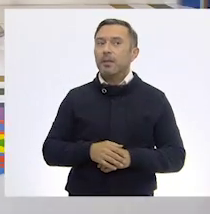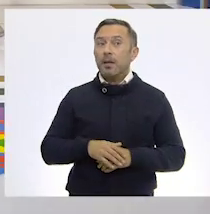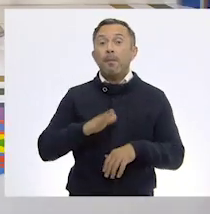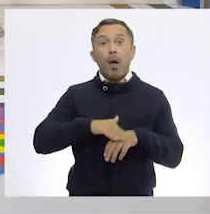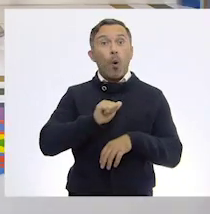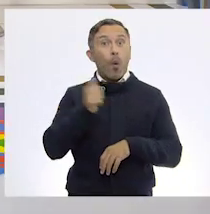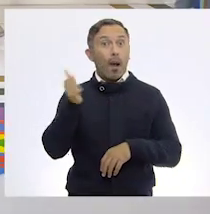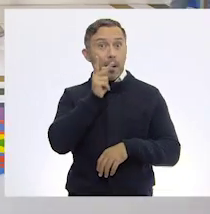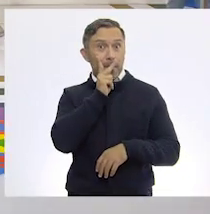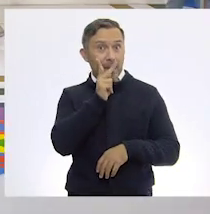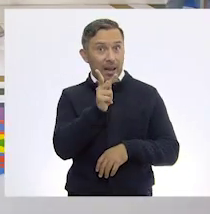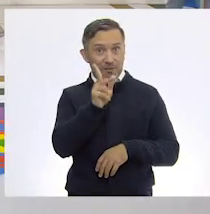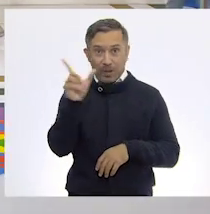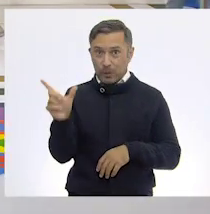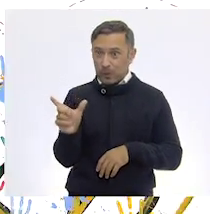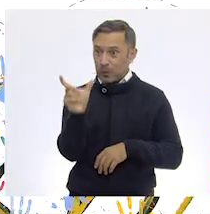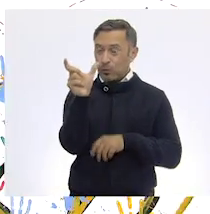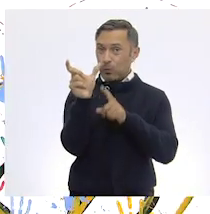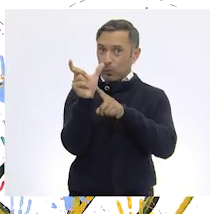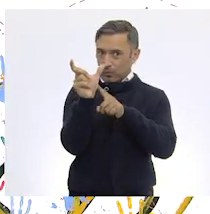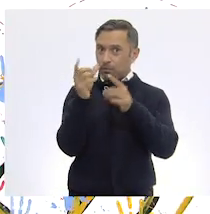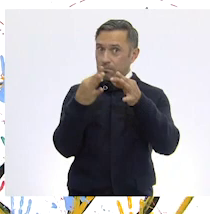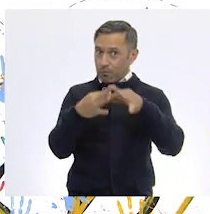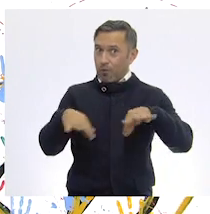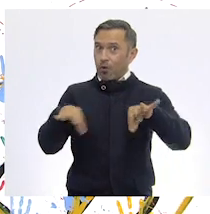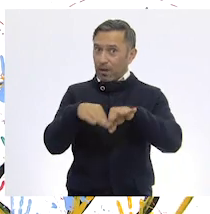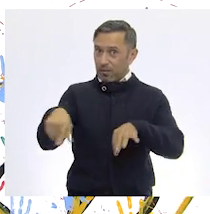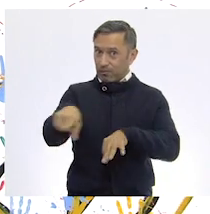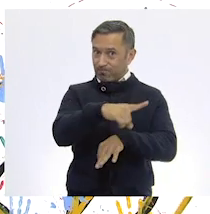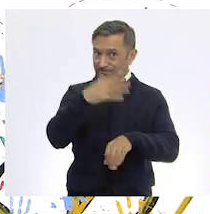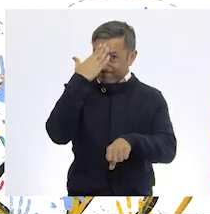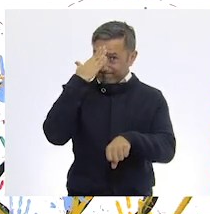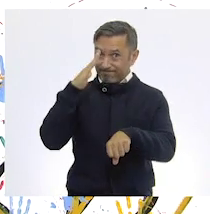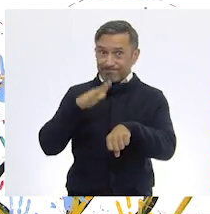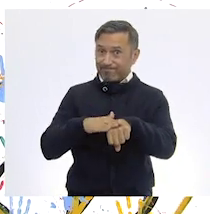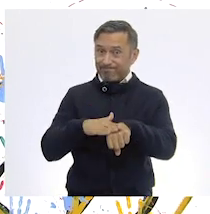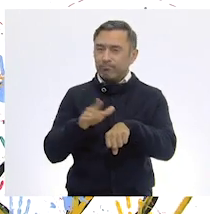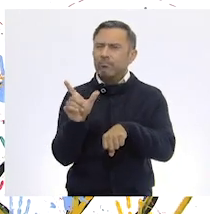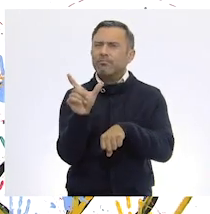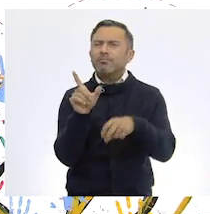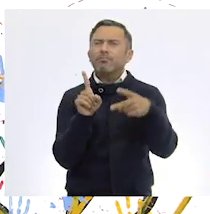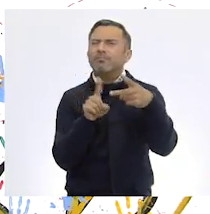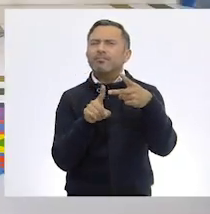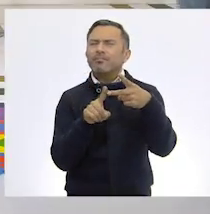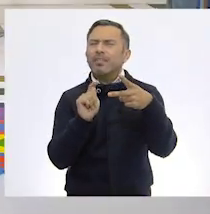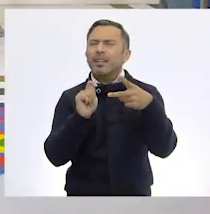otra palabra que es muy importante que recordemos es